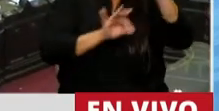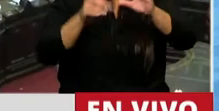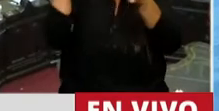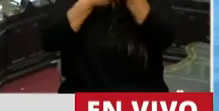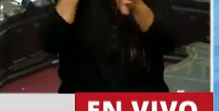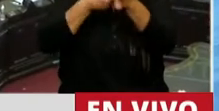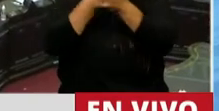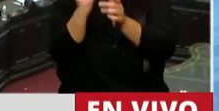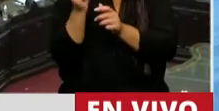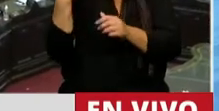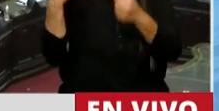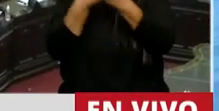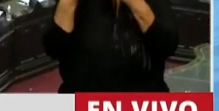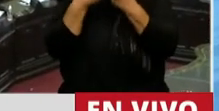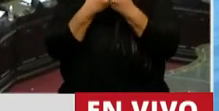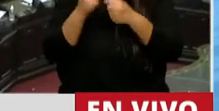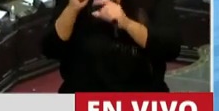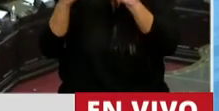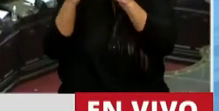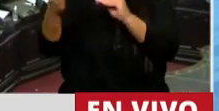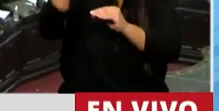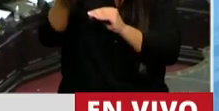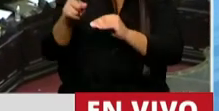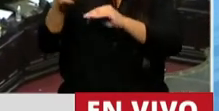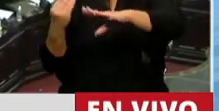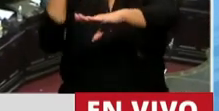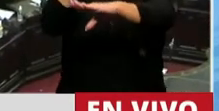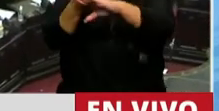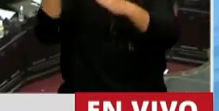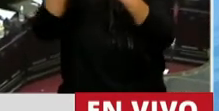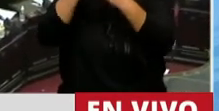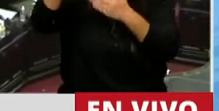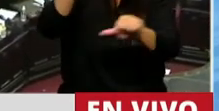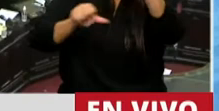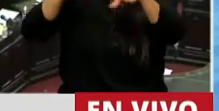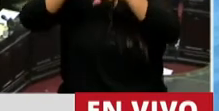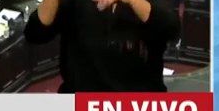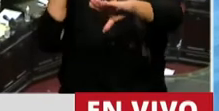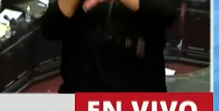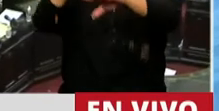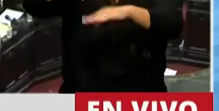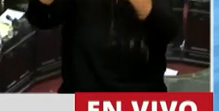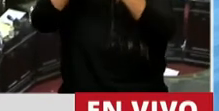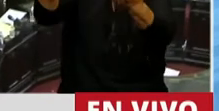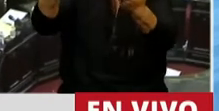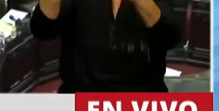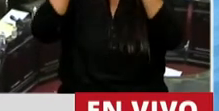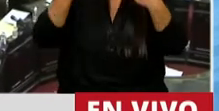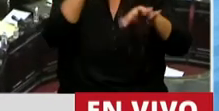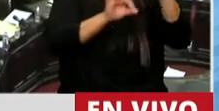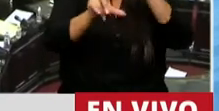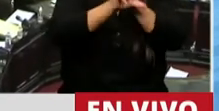hace mucho. Que ese compañero esté hoy al frente del ministerio hace que sea posible este proyecto de ley.